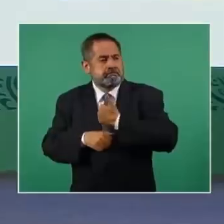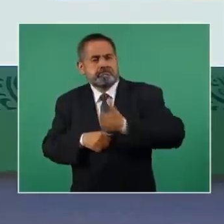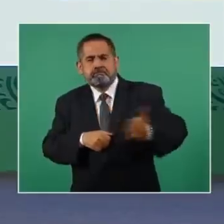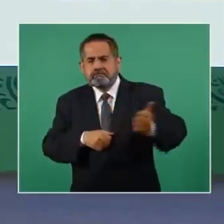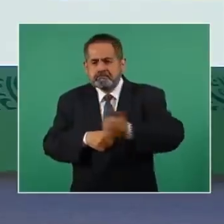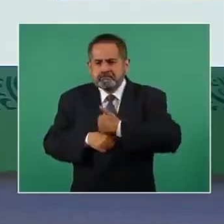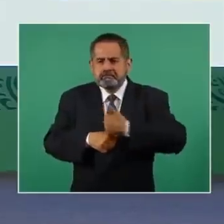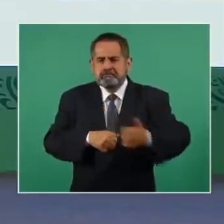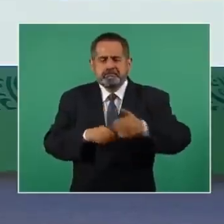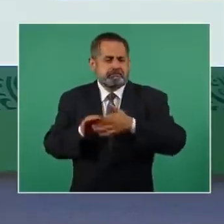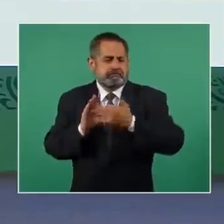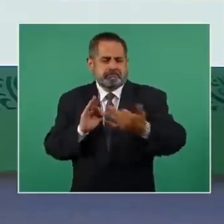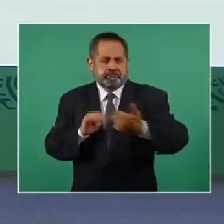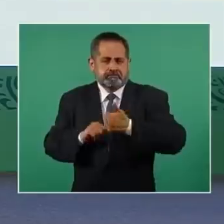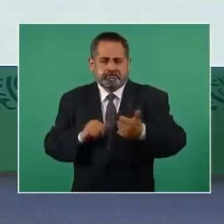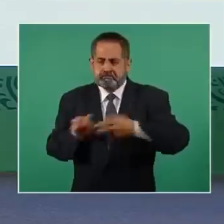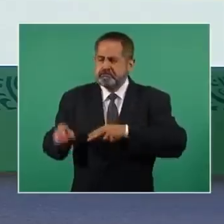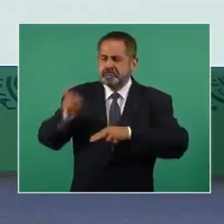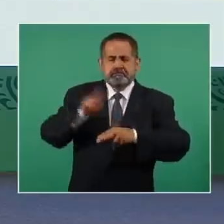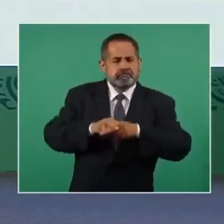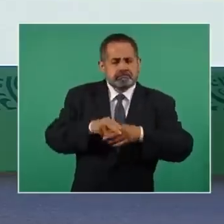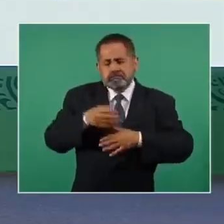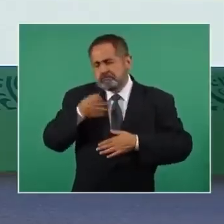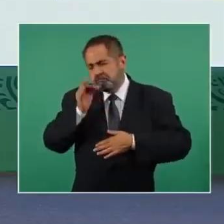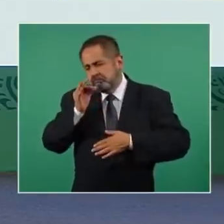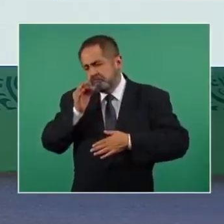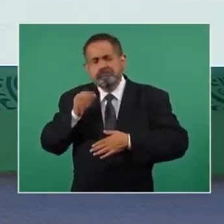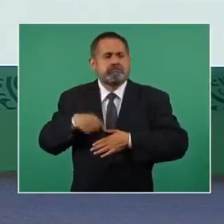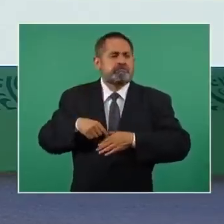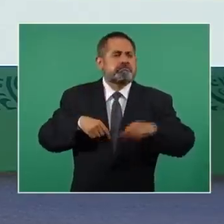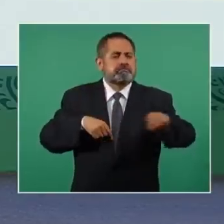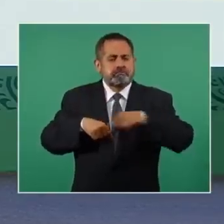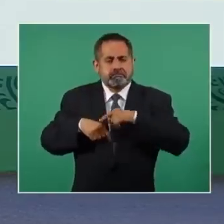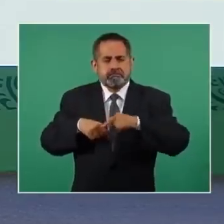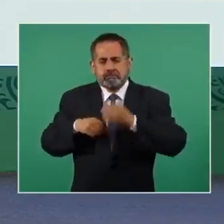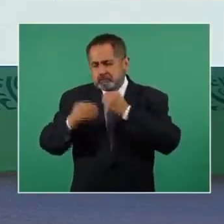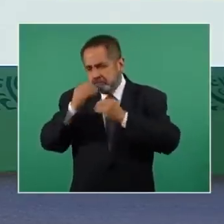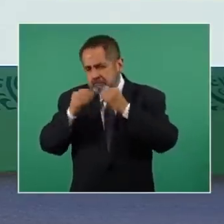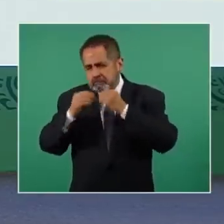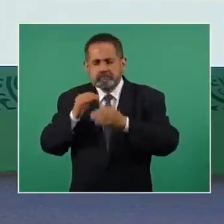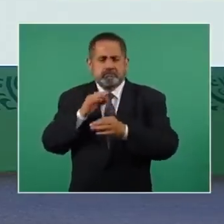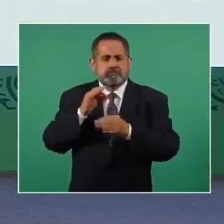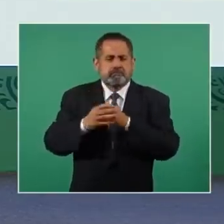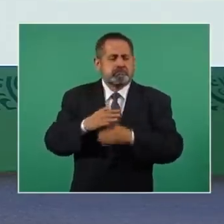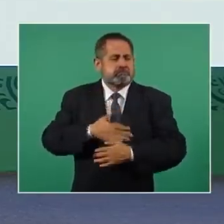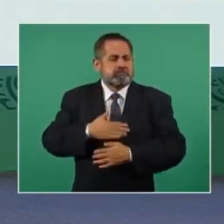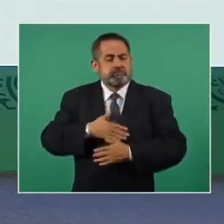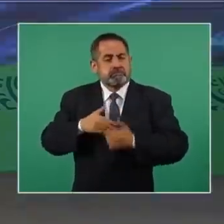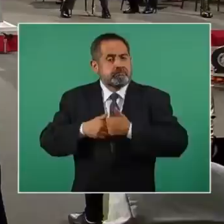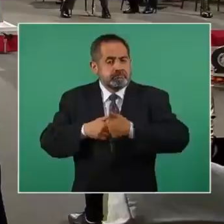trabajos de cercanías, es un lugar donde van a aprovechar para lonchar, comer sus desayunos.